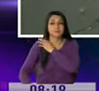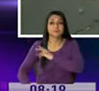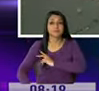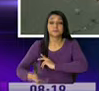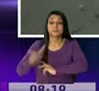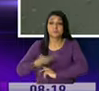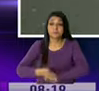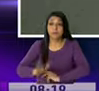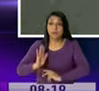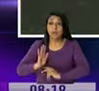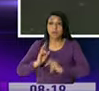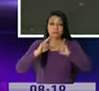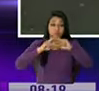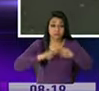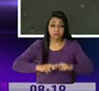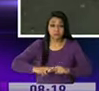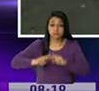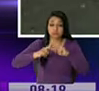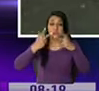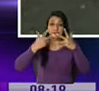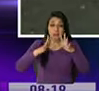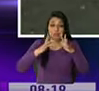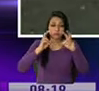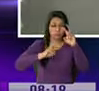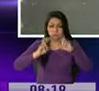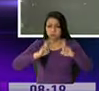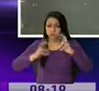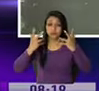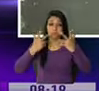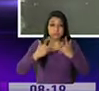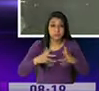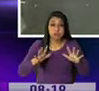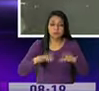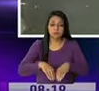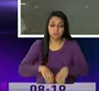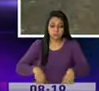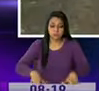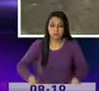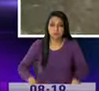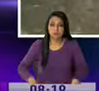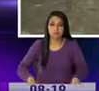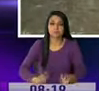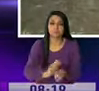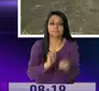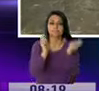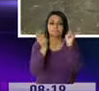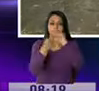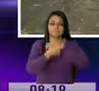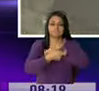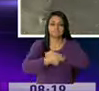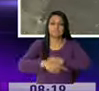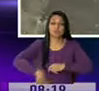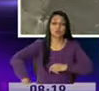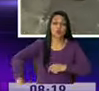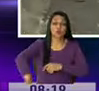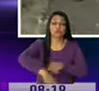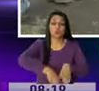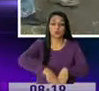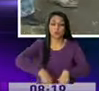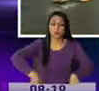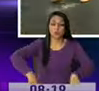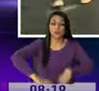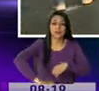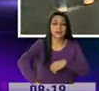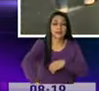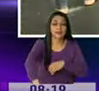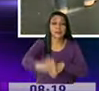vez después de realizar el respectivo diagnóstico de las redes, procedimos a hacer el cambio de toda la tubería que se encontraba en